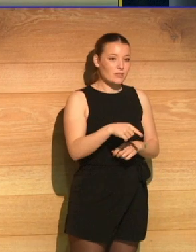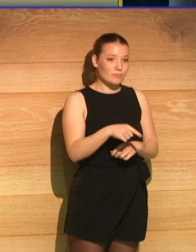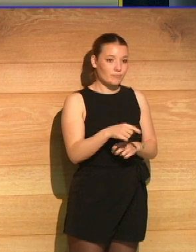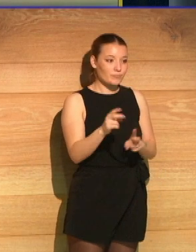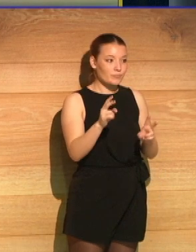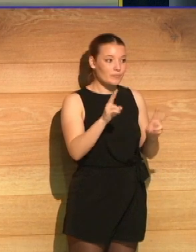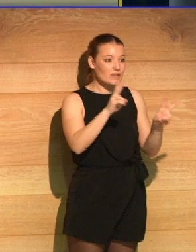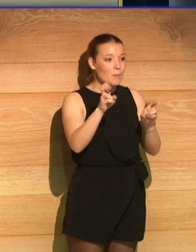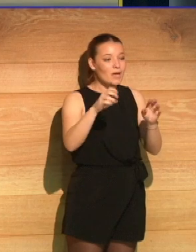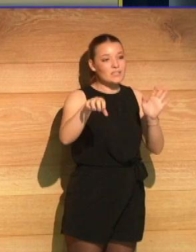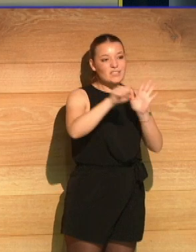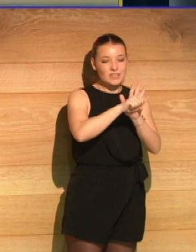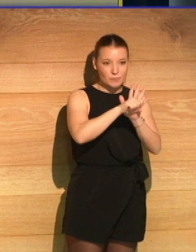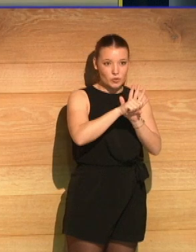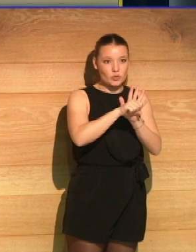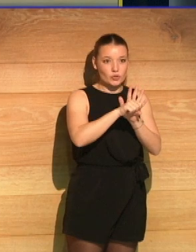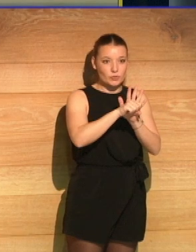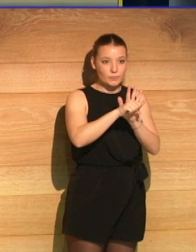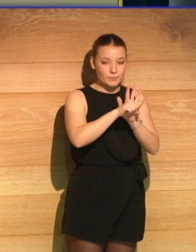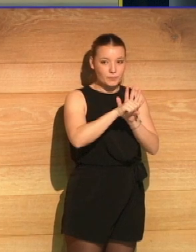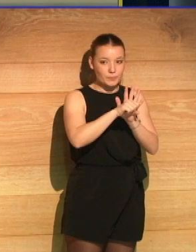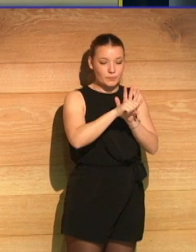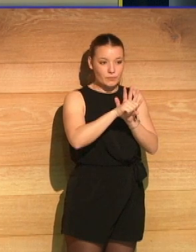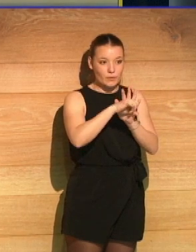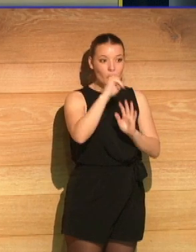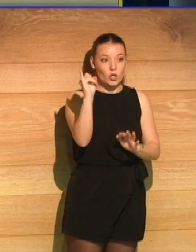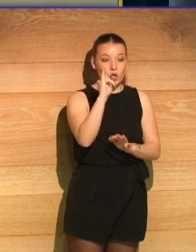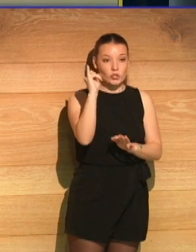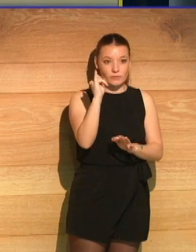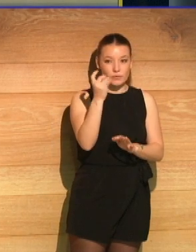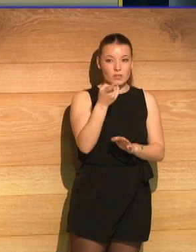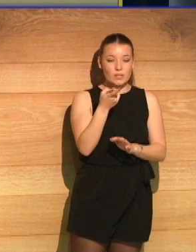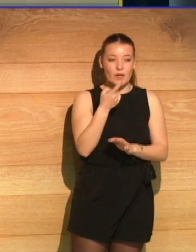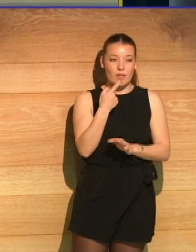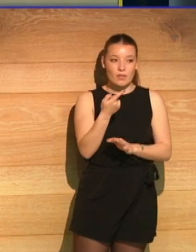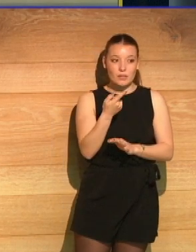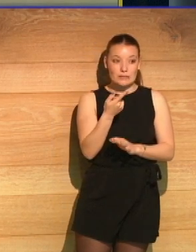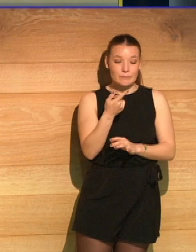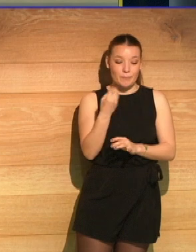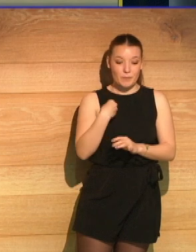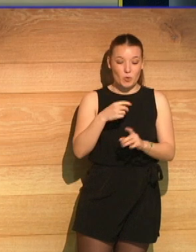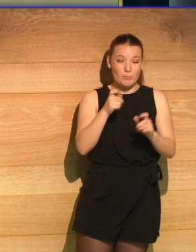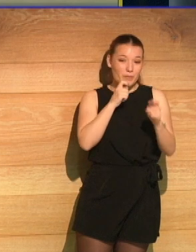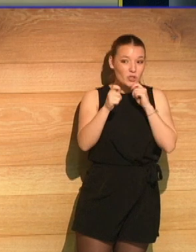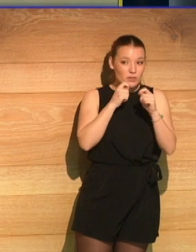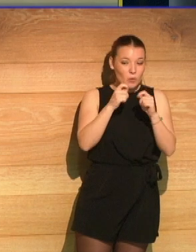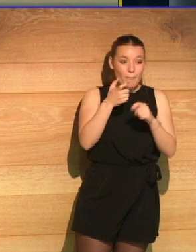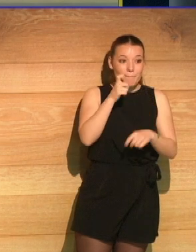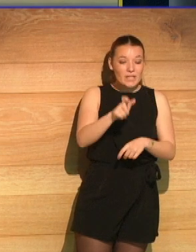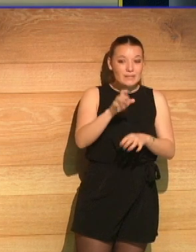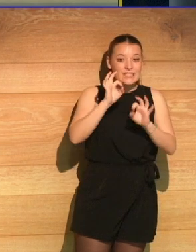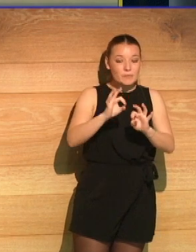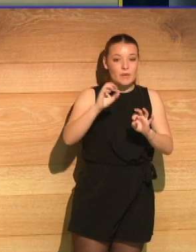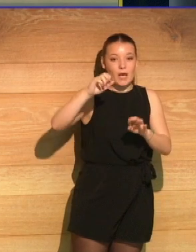los símbolos. Josefina decía antes que en el periodismo, por ejemplo, la palabra antropoceno